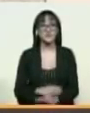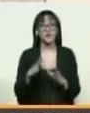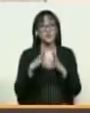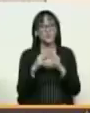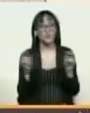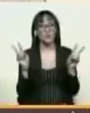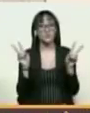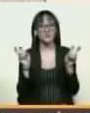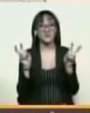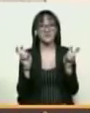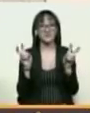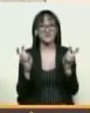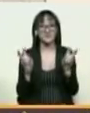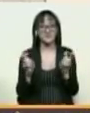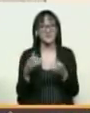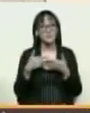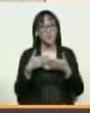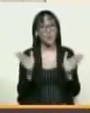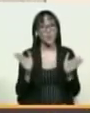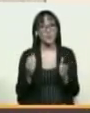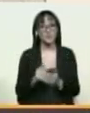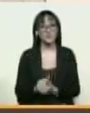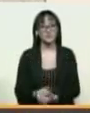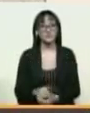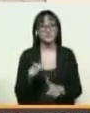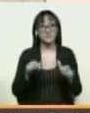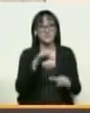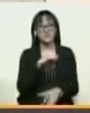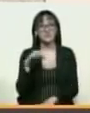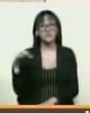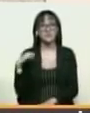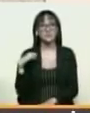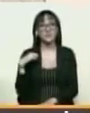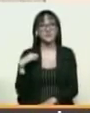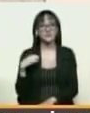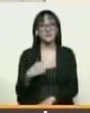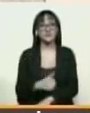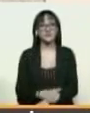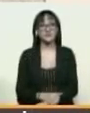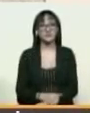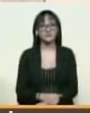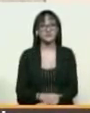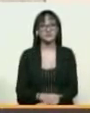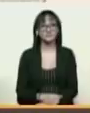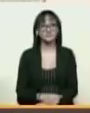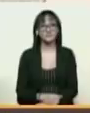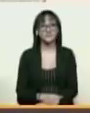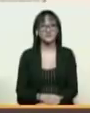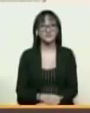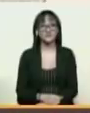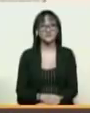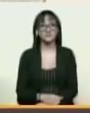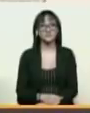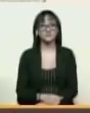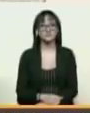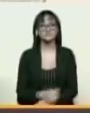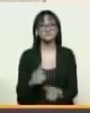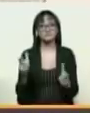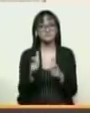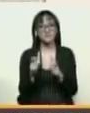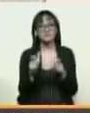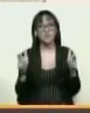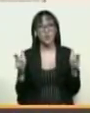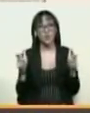actores públicos, privados, mixtos, pequeños, medianos, grandes